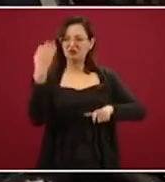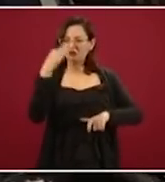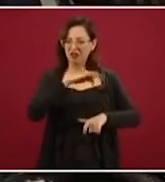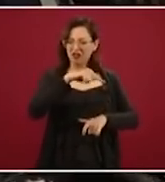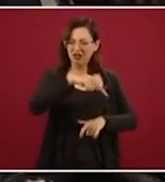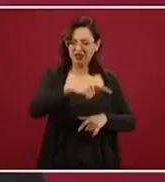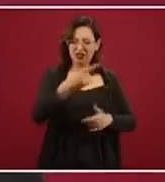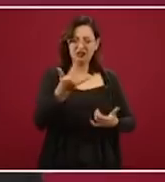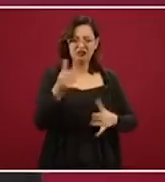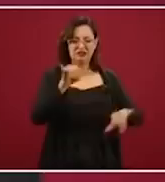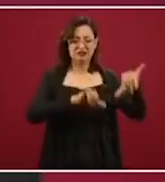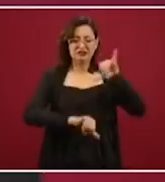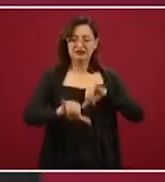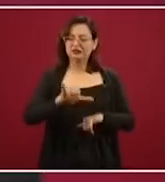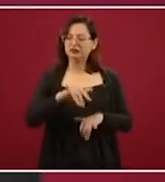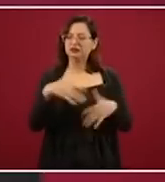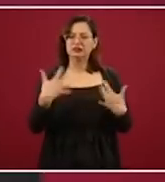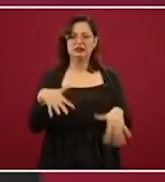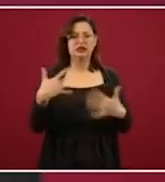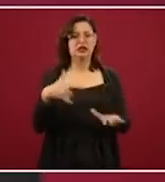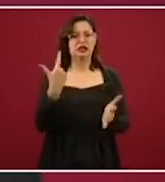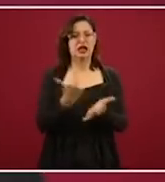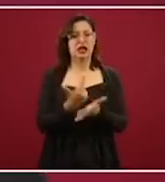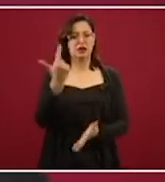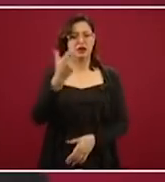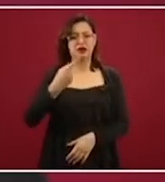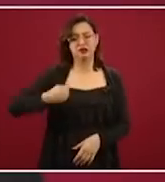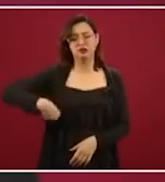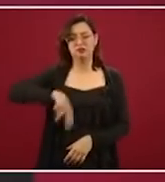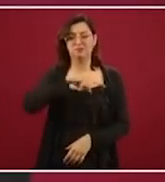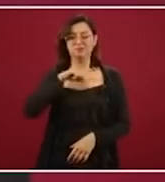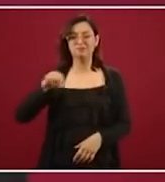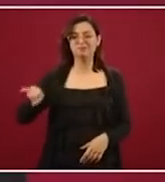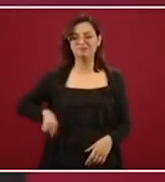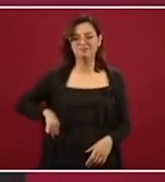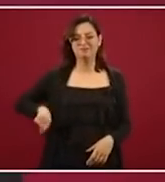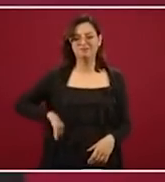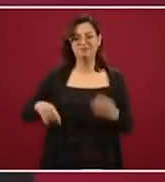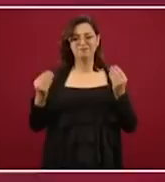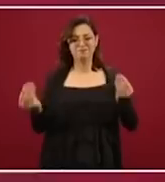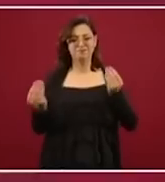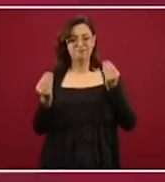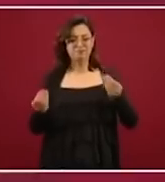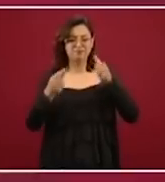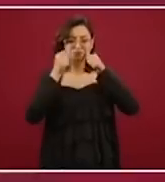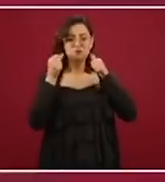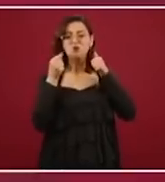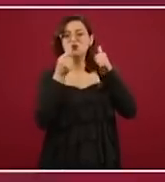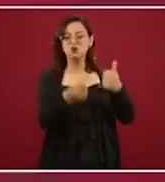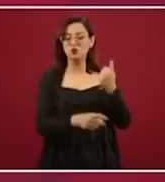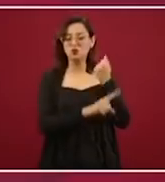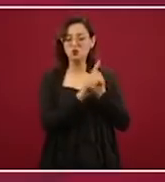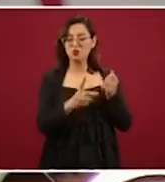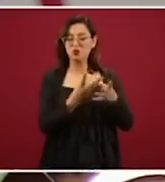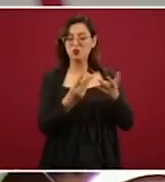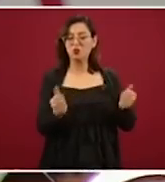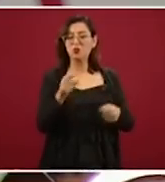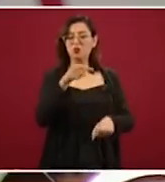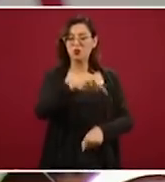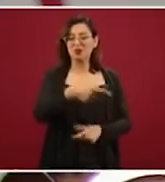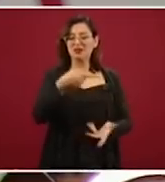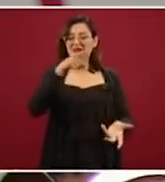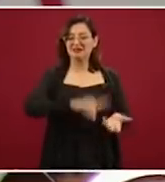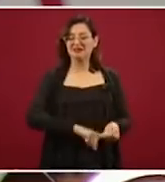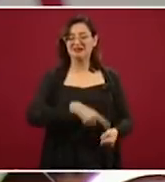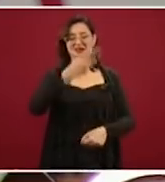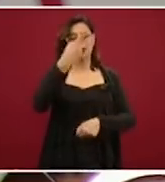nos importa mucho porque son de lo más destructivo, de lo